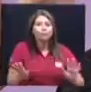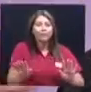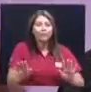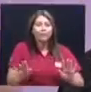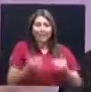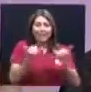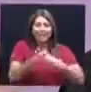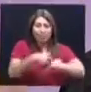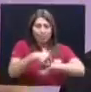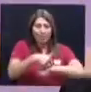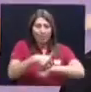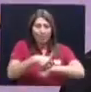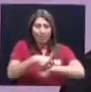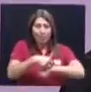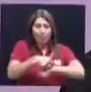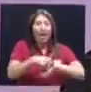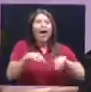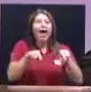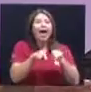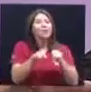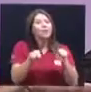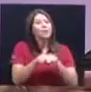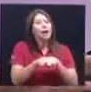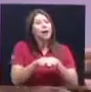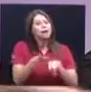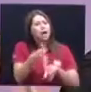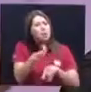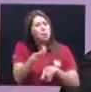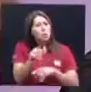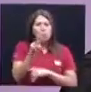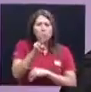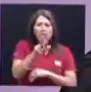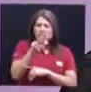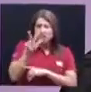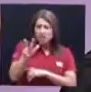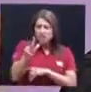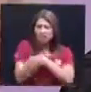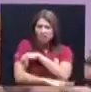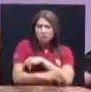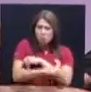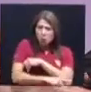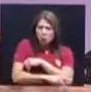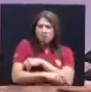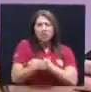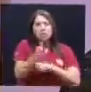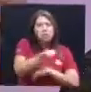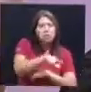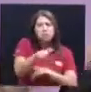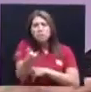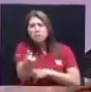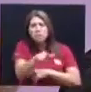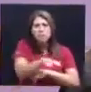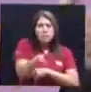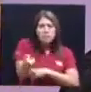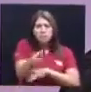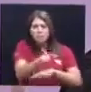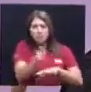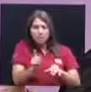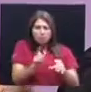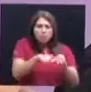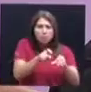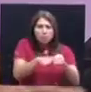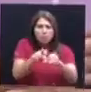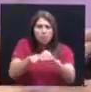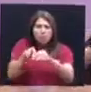momento además hay como 23 naciones que fluctuando en periodos y se y se